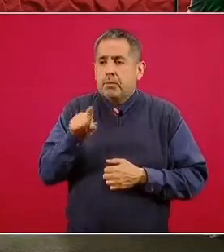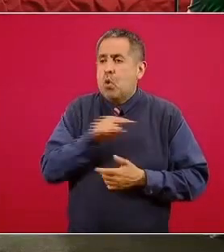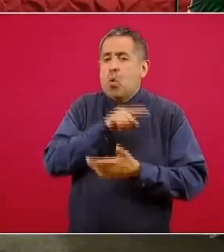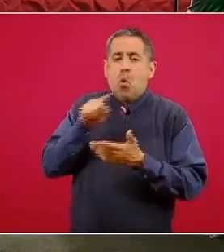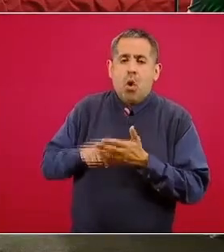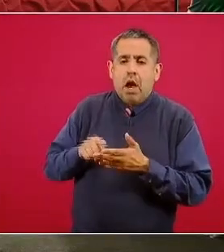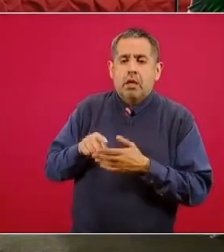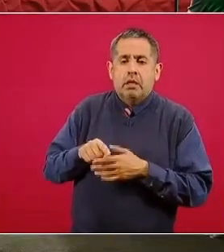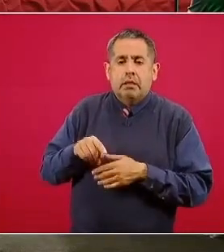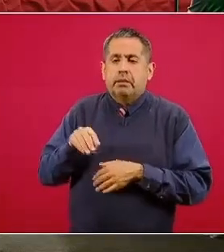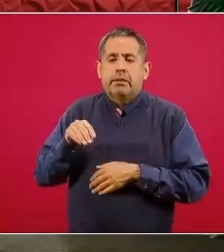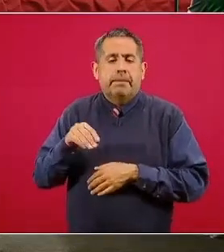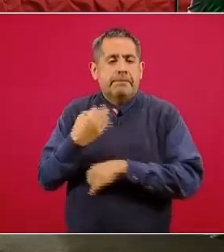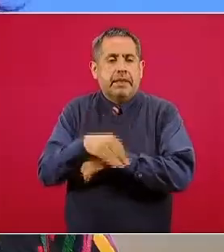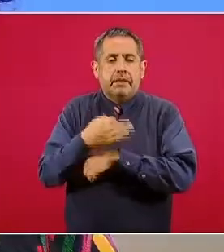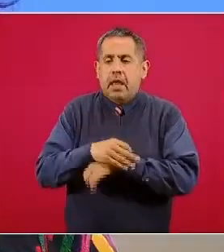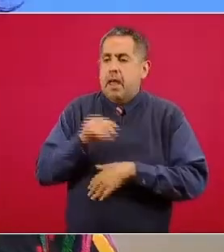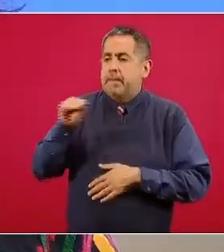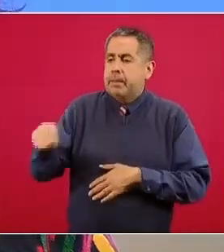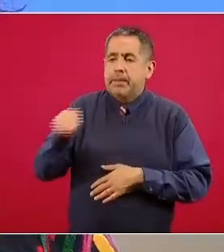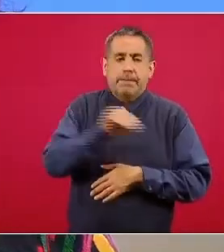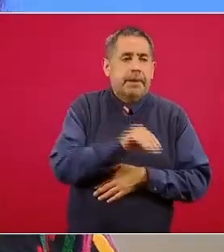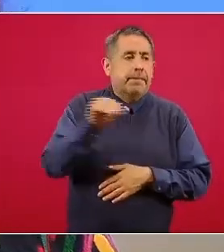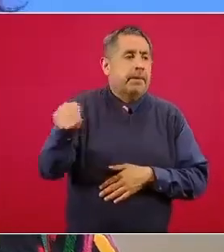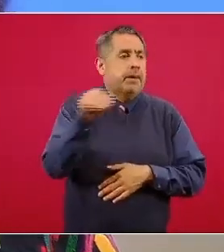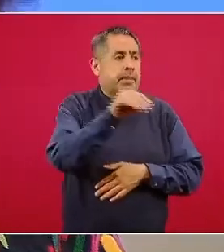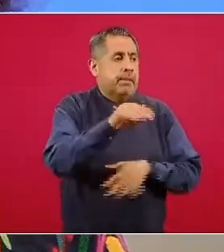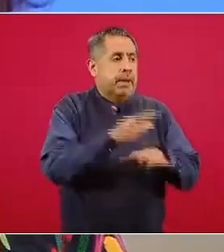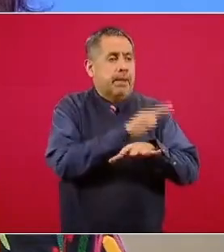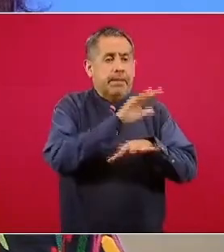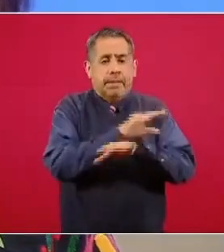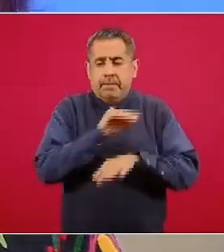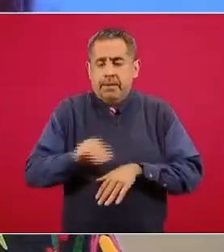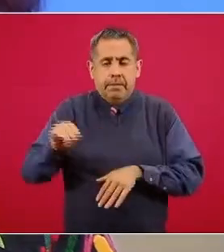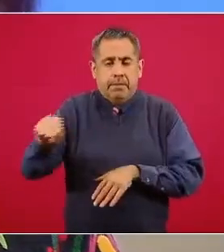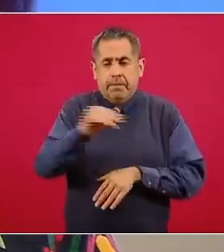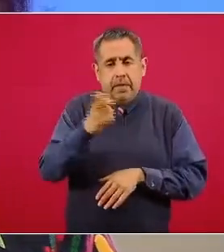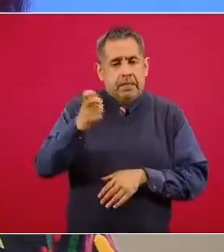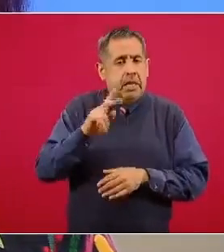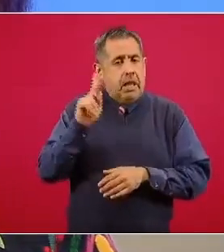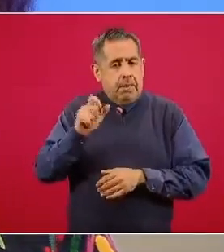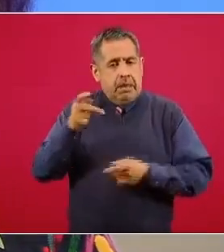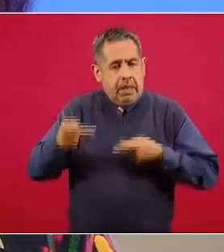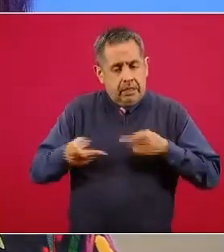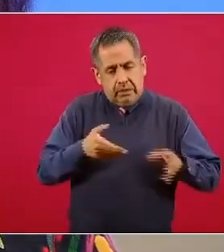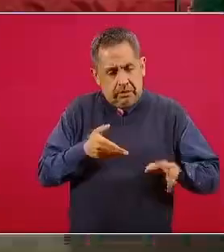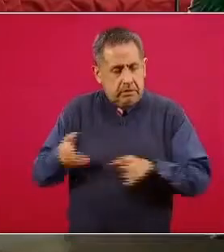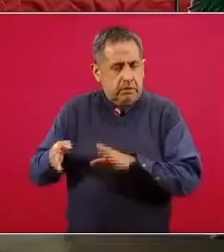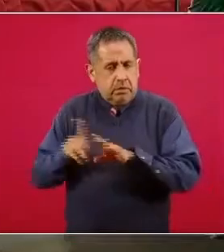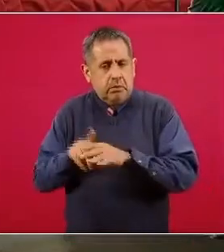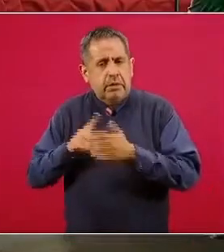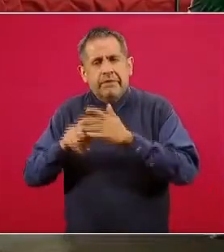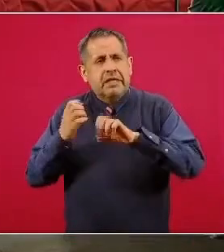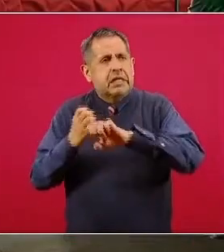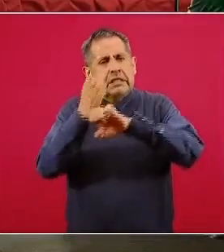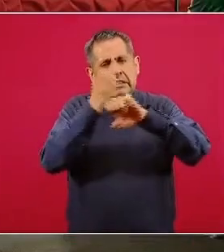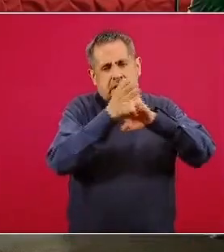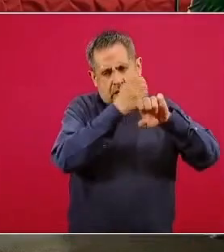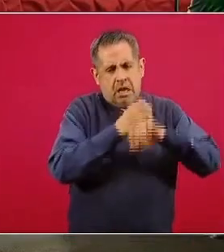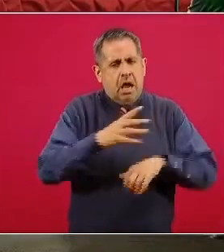llamamos semifijos, en ciertos espacios, pero tenemos que, es una estrategia operativa. Las entidades